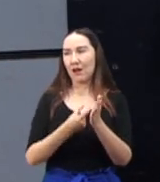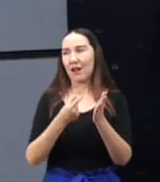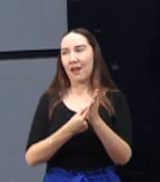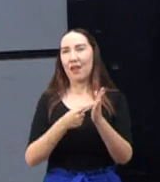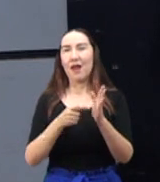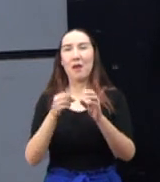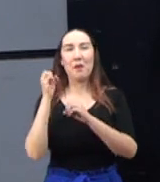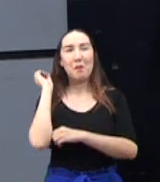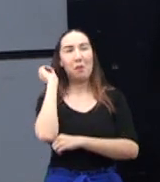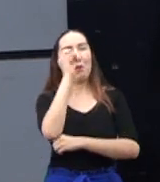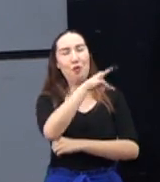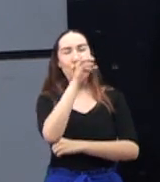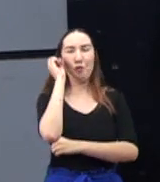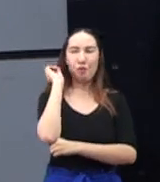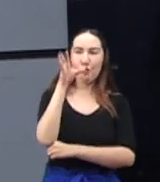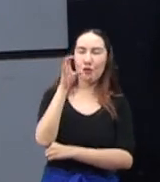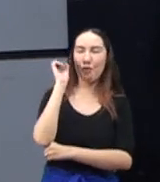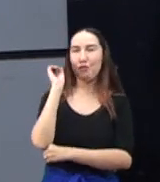el presidio.